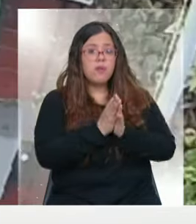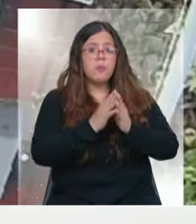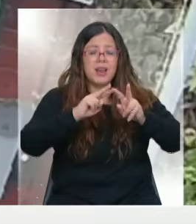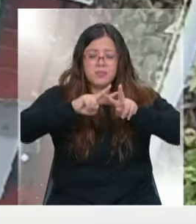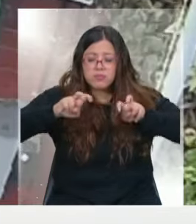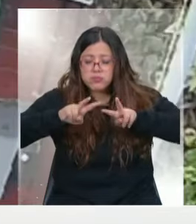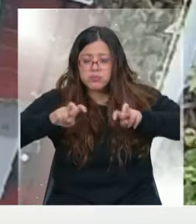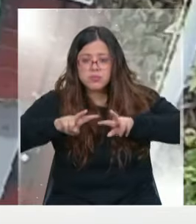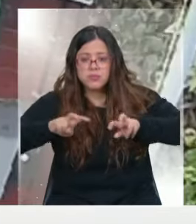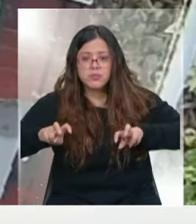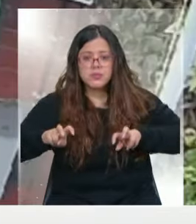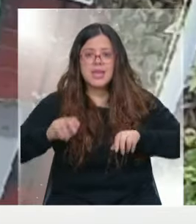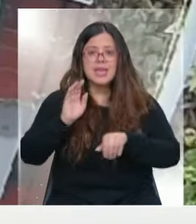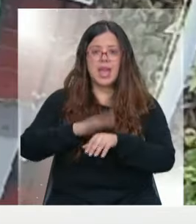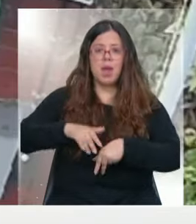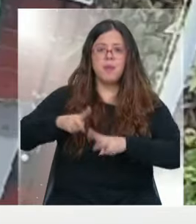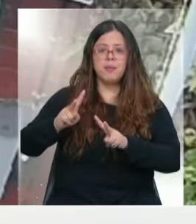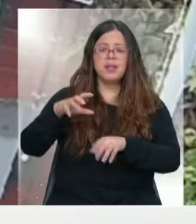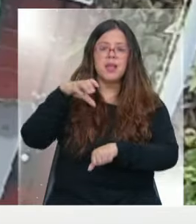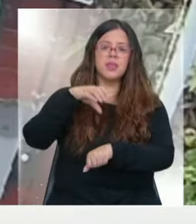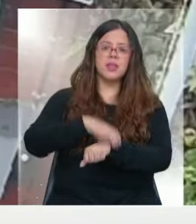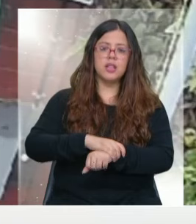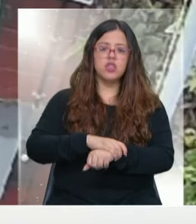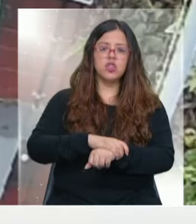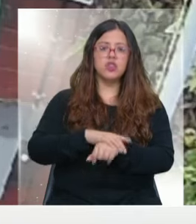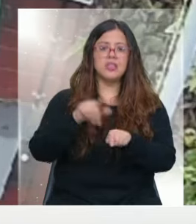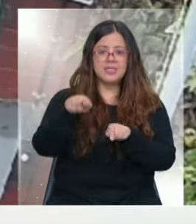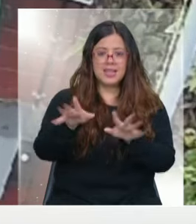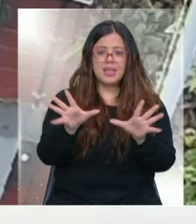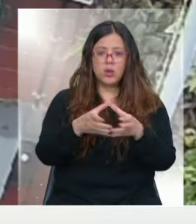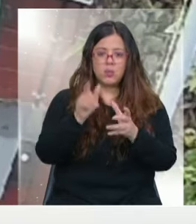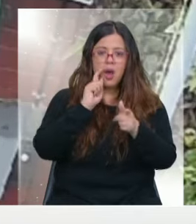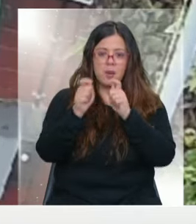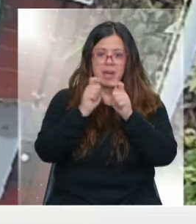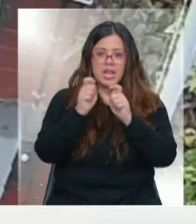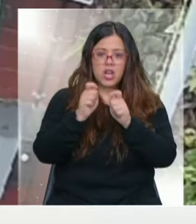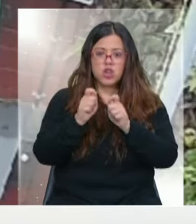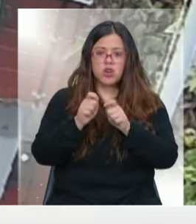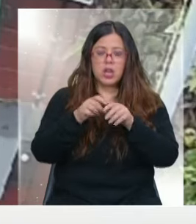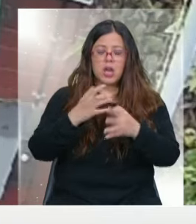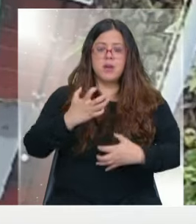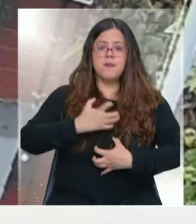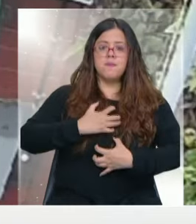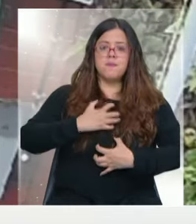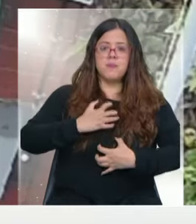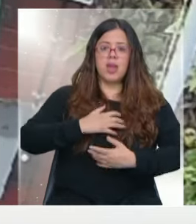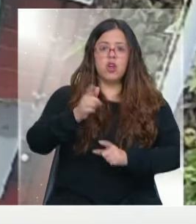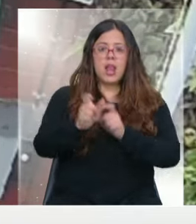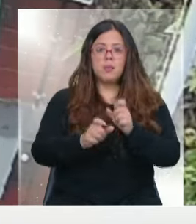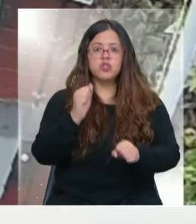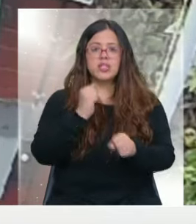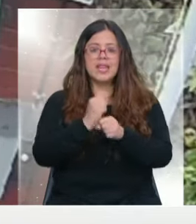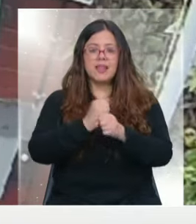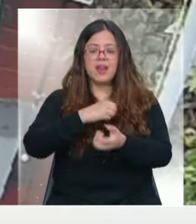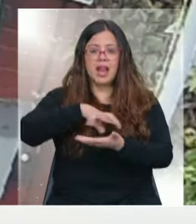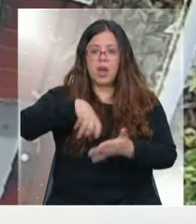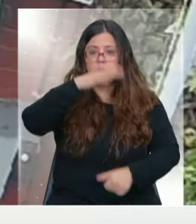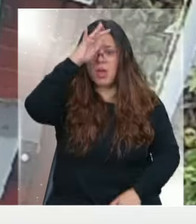los antecedentes que permitan lograr la detención de esta peligrosa banda que ha sembrado el terror entre los delivery